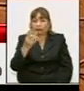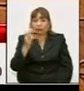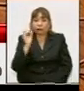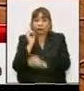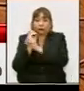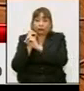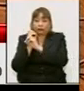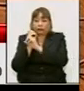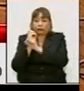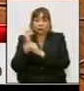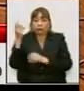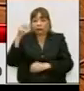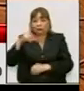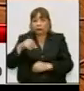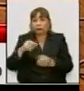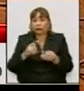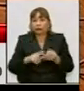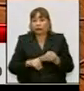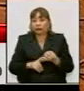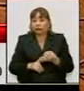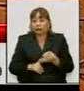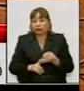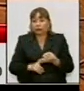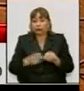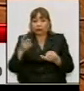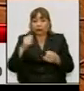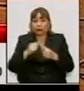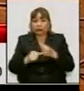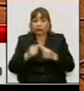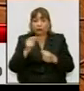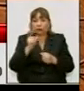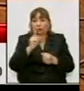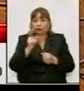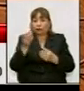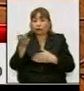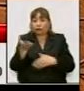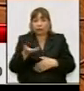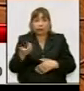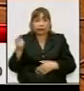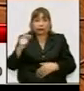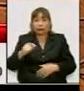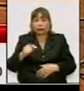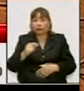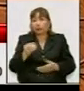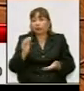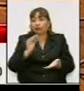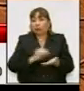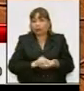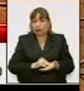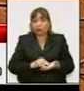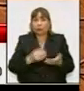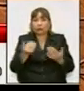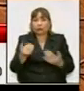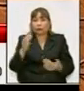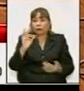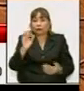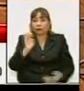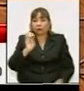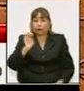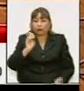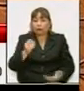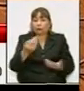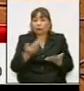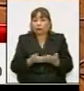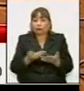octubre y no acudió. Vino en una fecha en la que no había sido invitado y nuevamente hoy, 9 de enero,